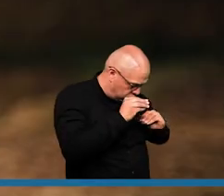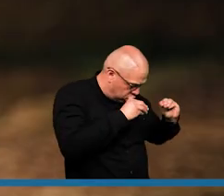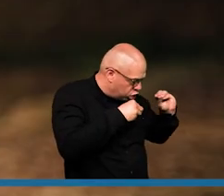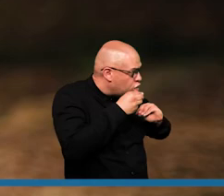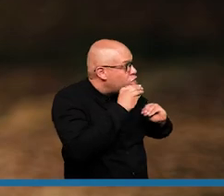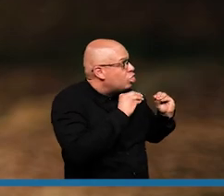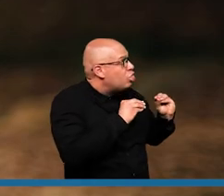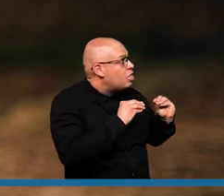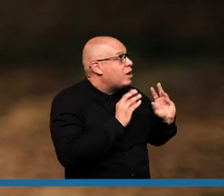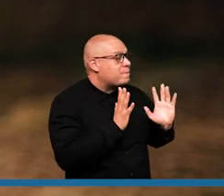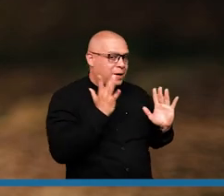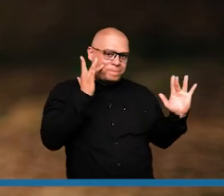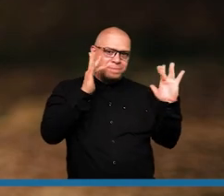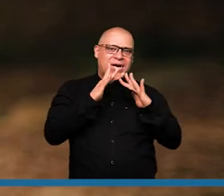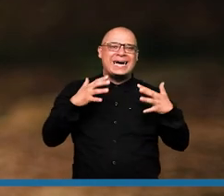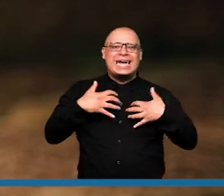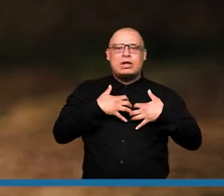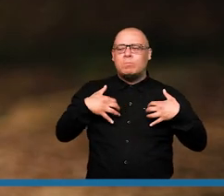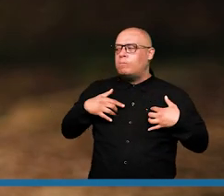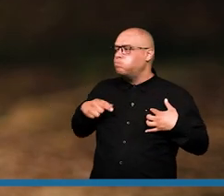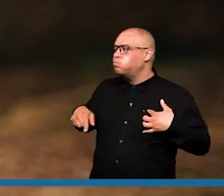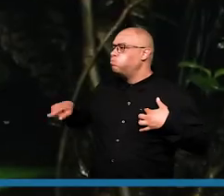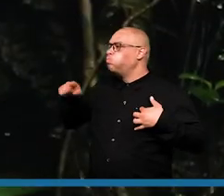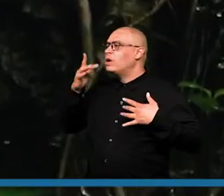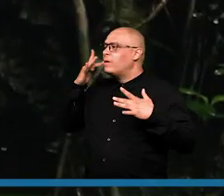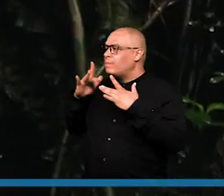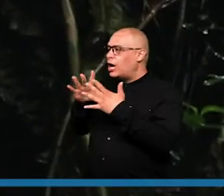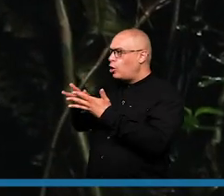busco animalitos que estén en el entorno.